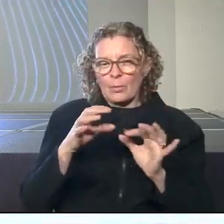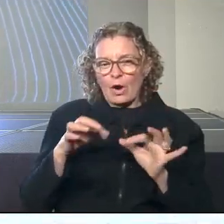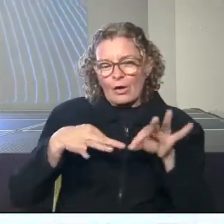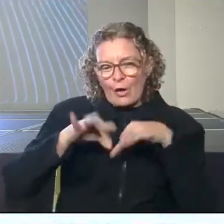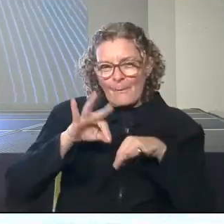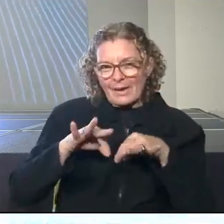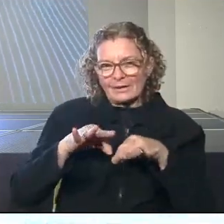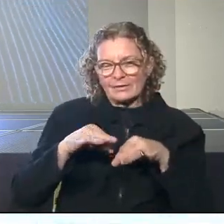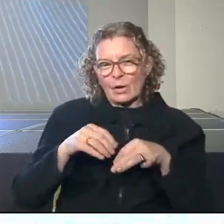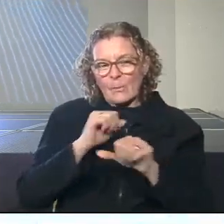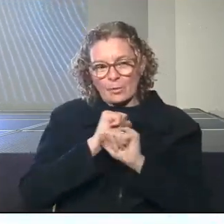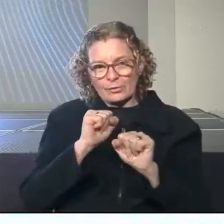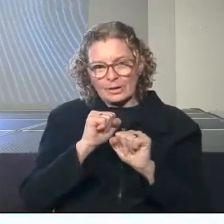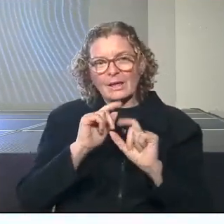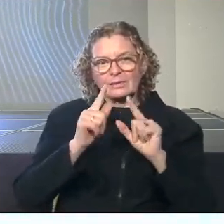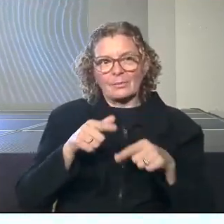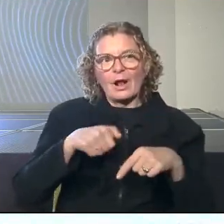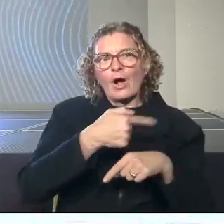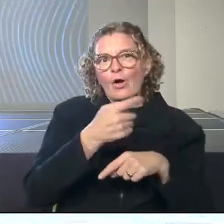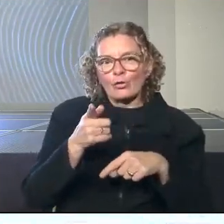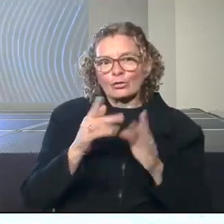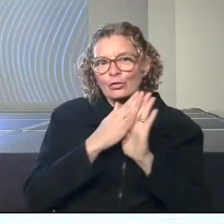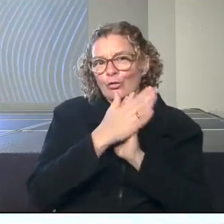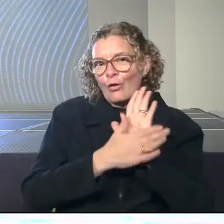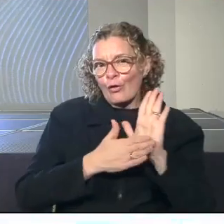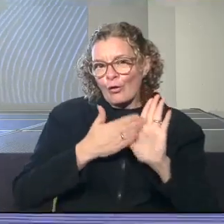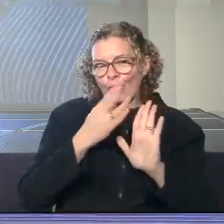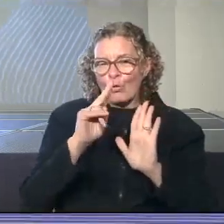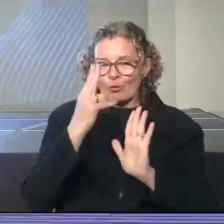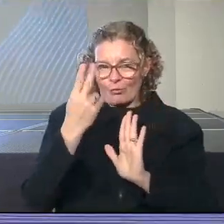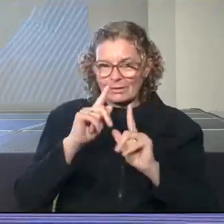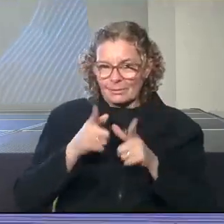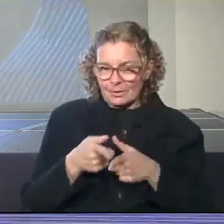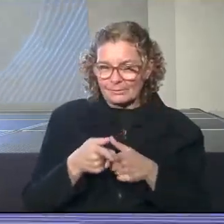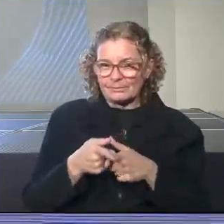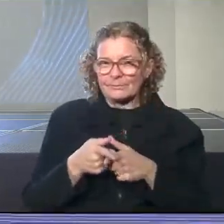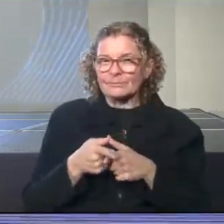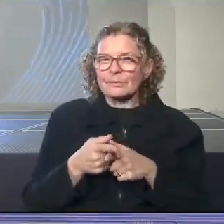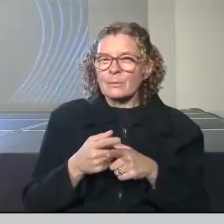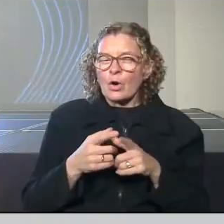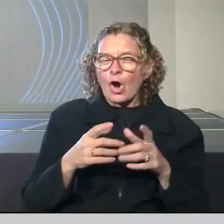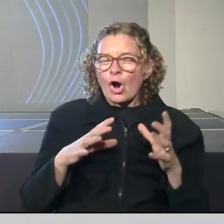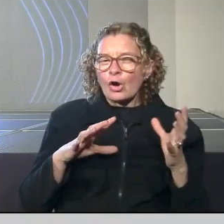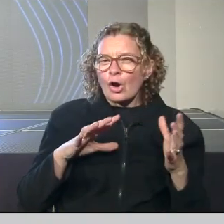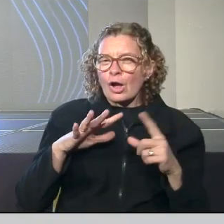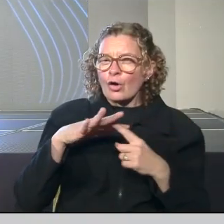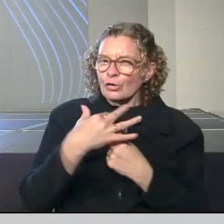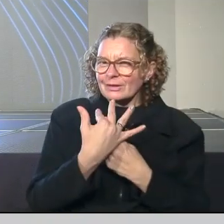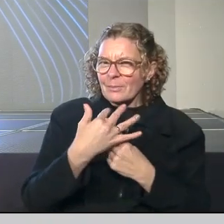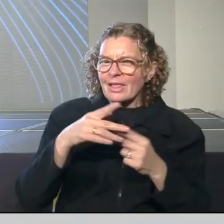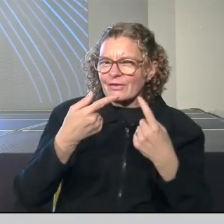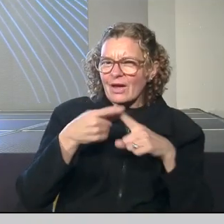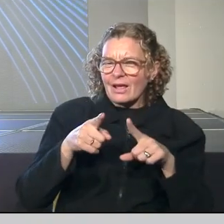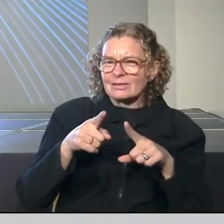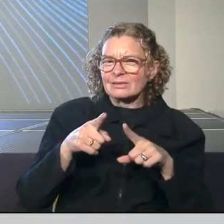comercio y dar posibilidades de consumo en todo el territorio. Nuestro ecosistema está compuesto de varias soluciones.